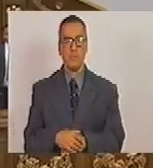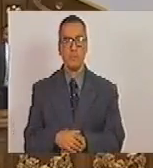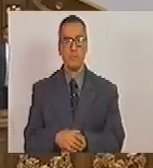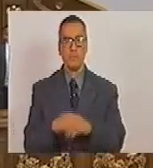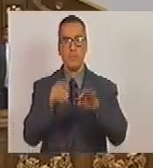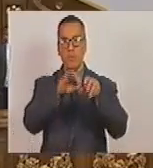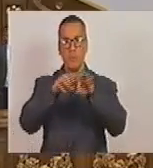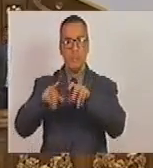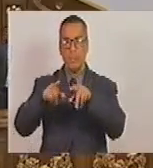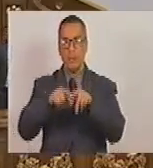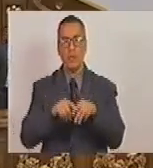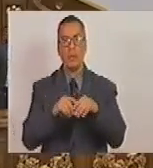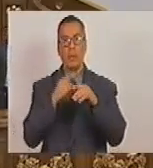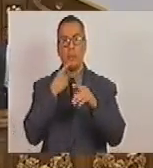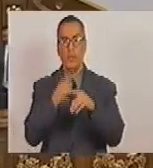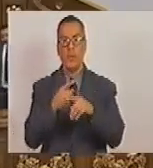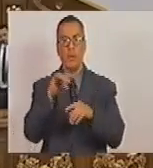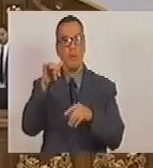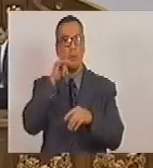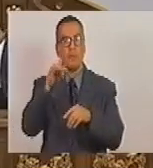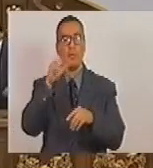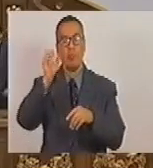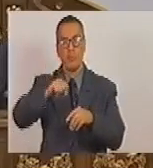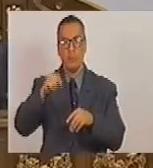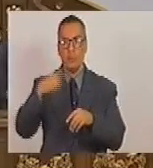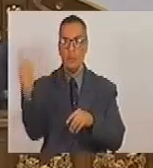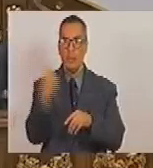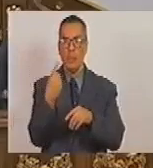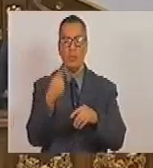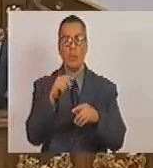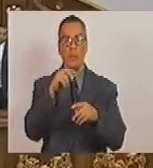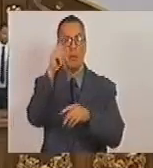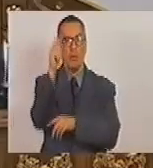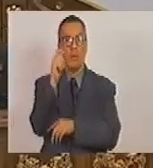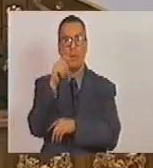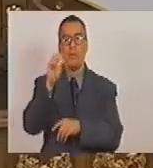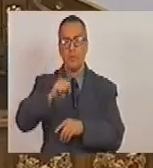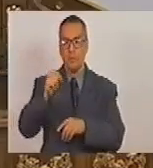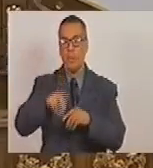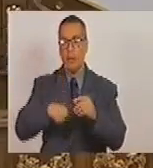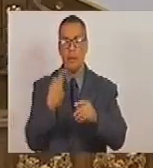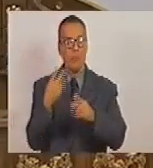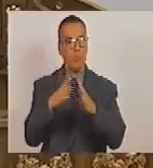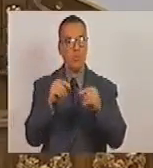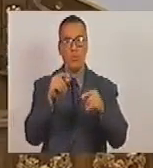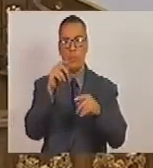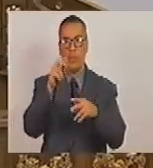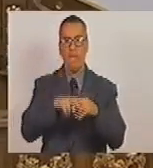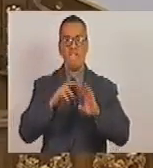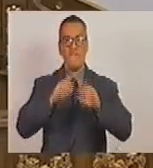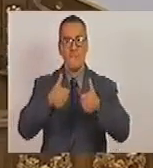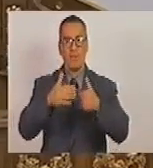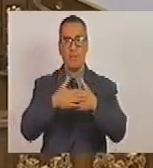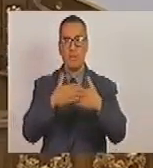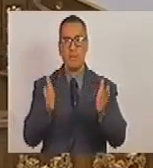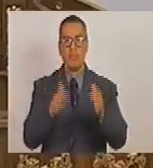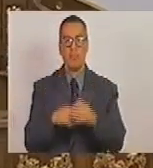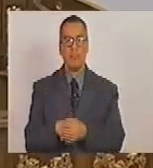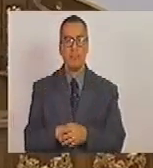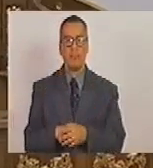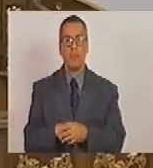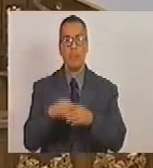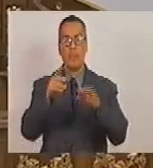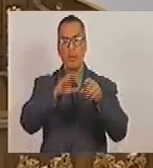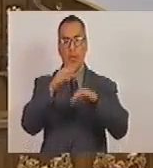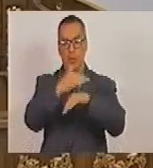Ciudadana secretaria, sírvase informar si hay quórum. Hay quórum, ciudadano presidente. Se abre la sesión.